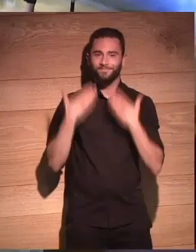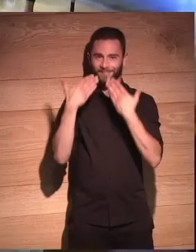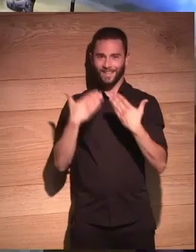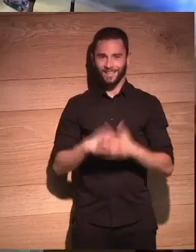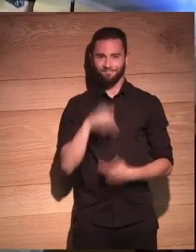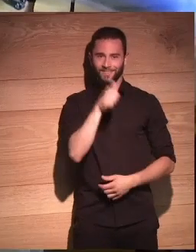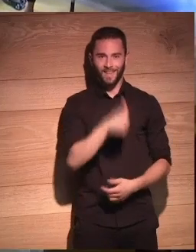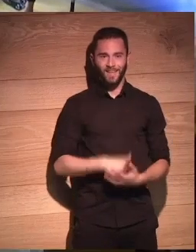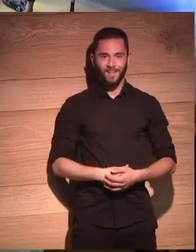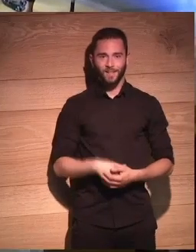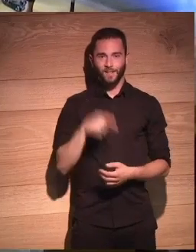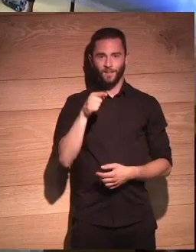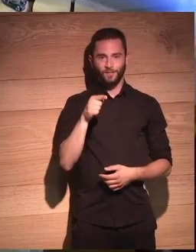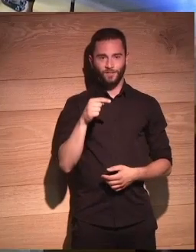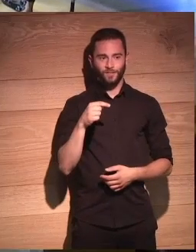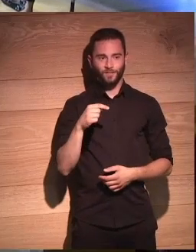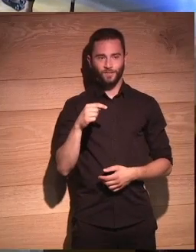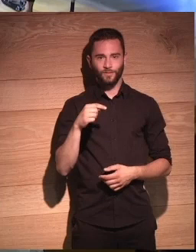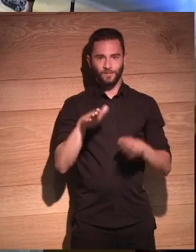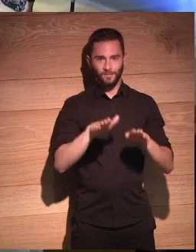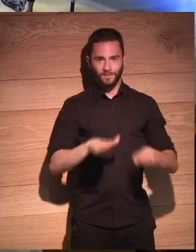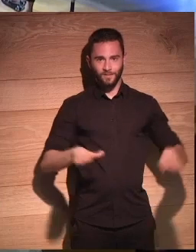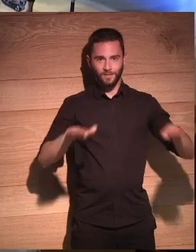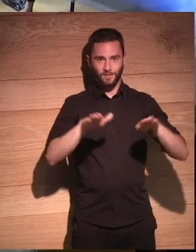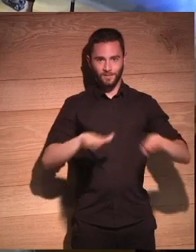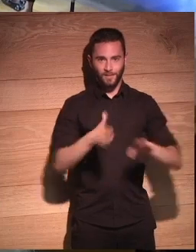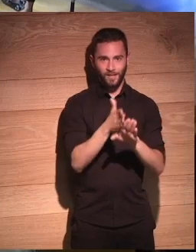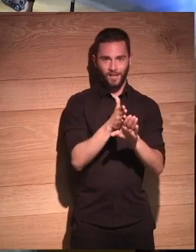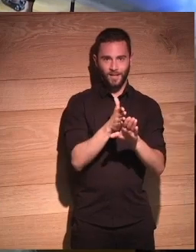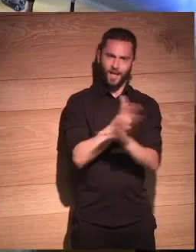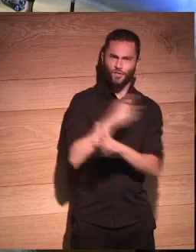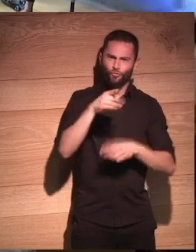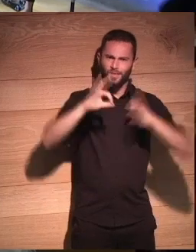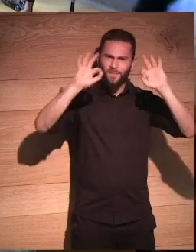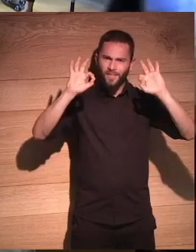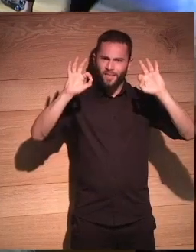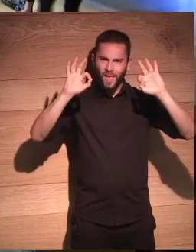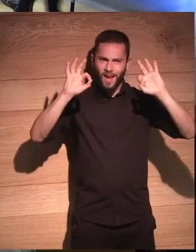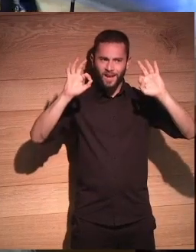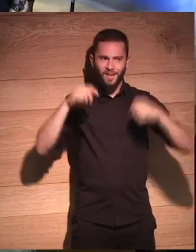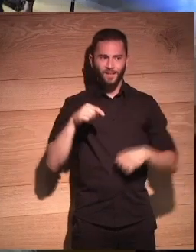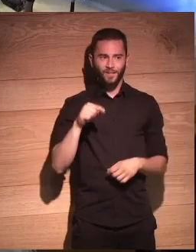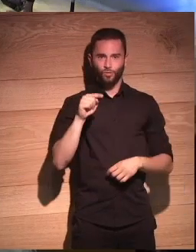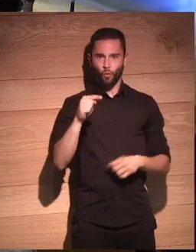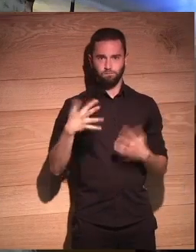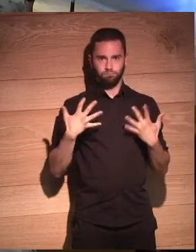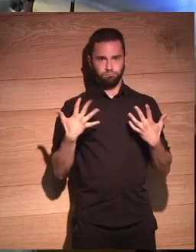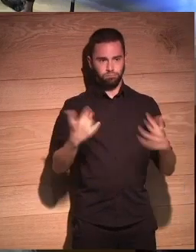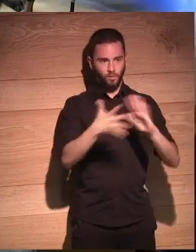Gracias. De nada. Eres un poco especial antes del slow, ¿eh? ¿No? Eres un poco especial antes del slow, ¿eh? Vas muy, muy embalado,